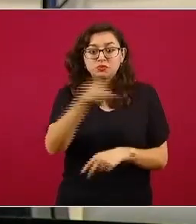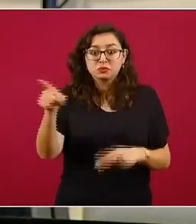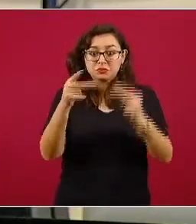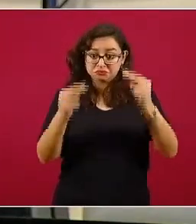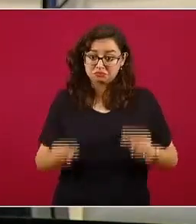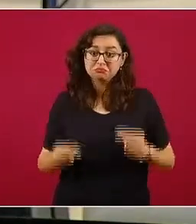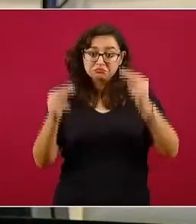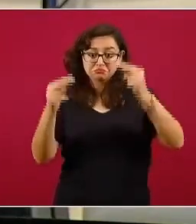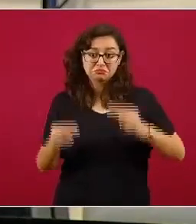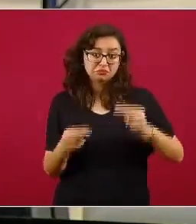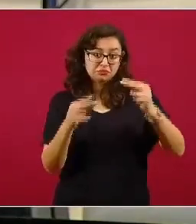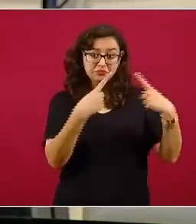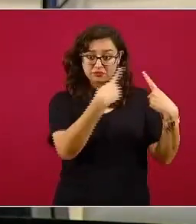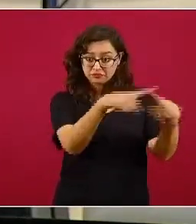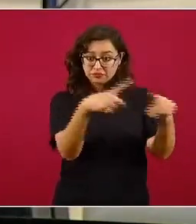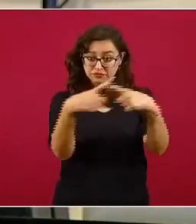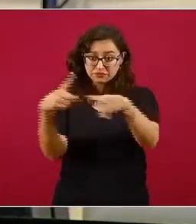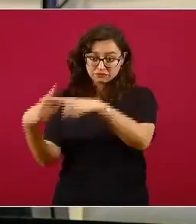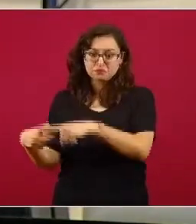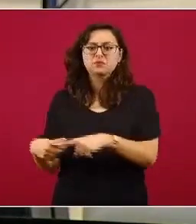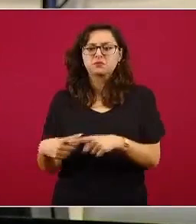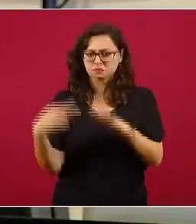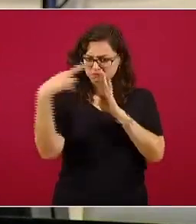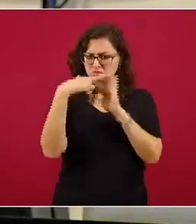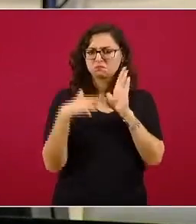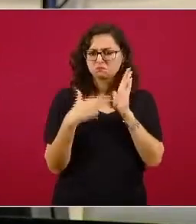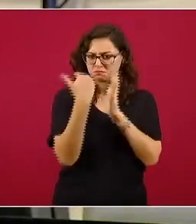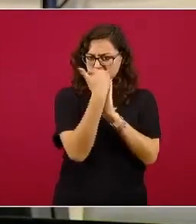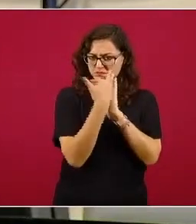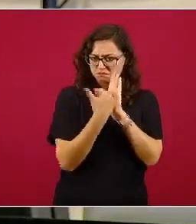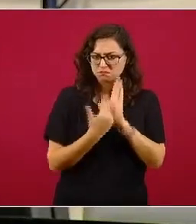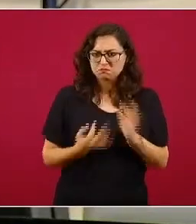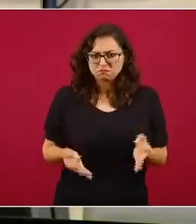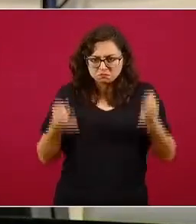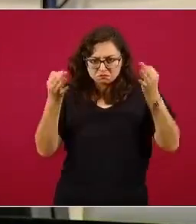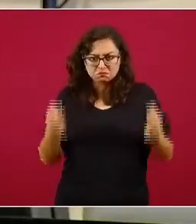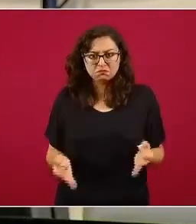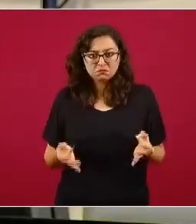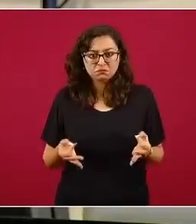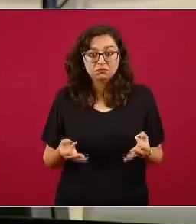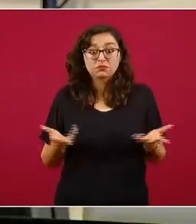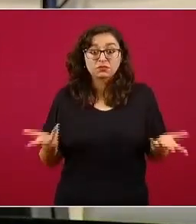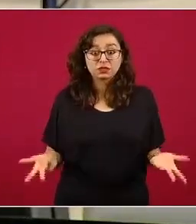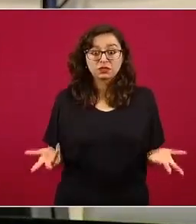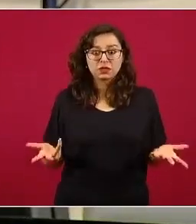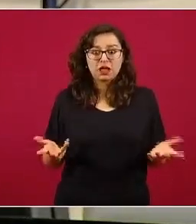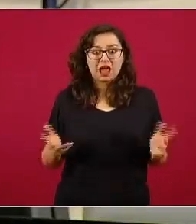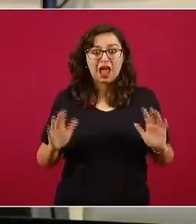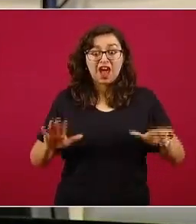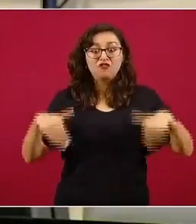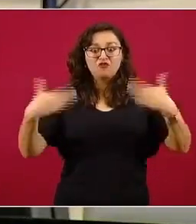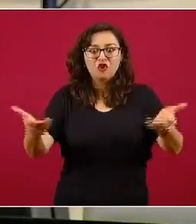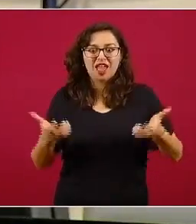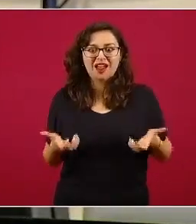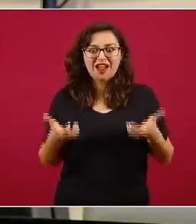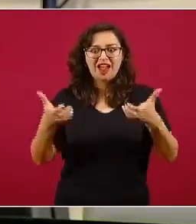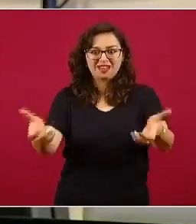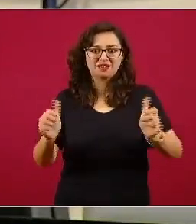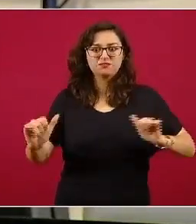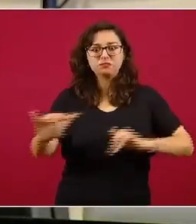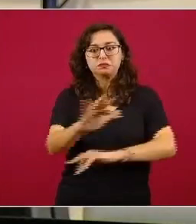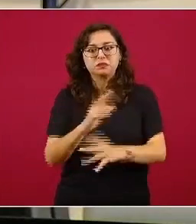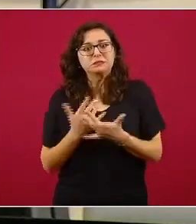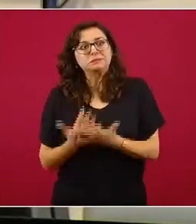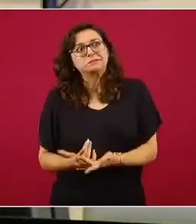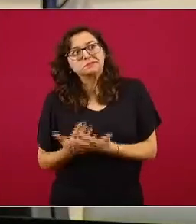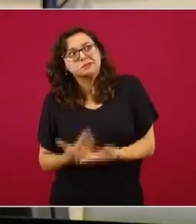sí tienen los protocolos. Por eso, al parecer, hay mucha gente en las calles porque están esperando entrar. Y lo